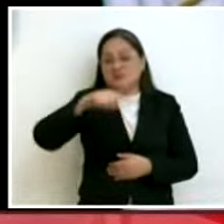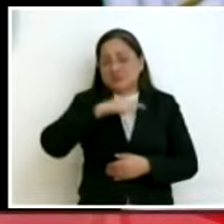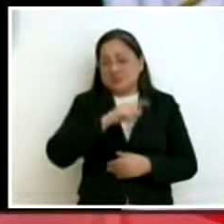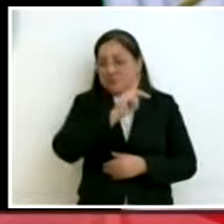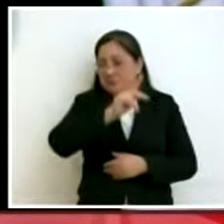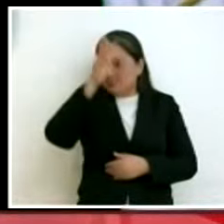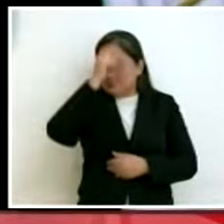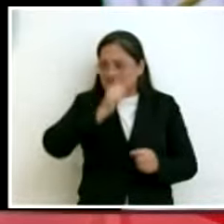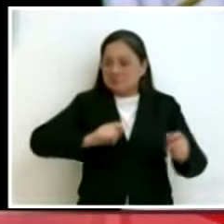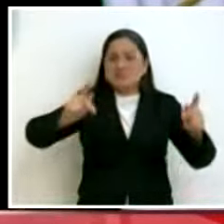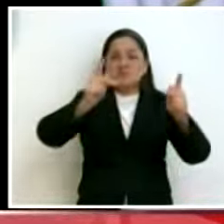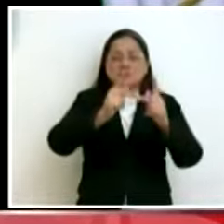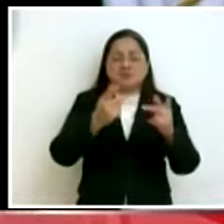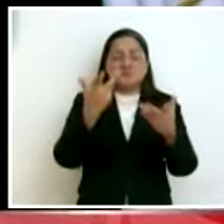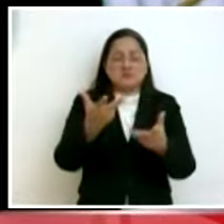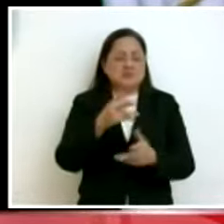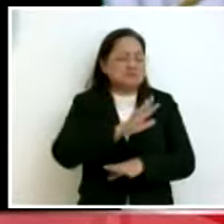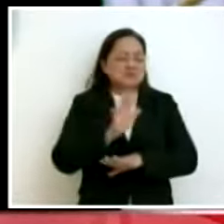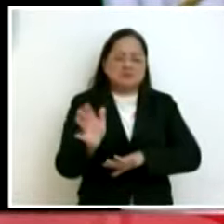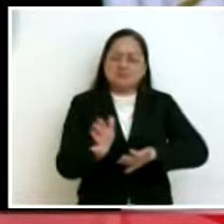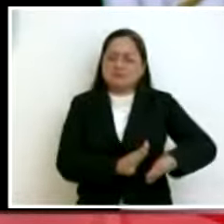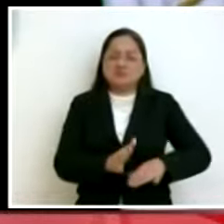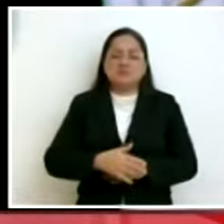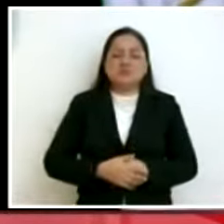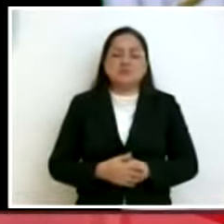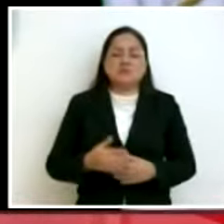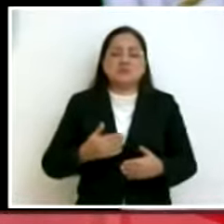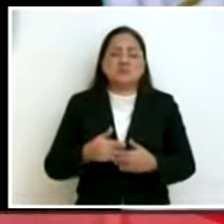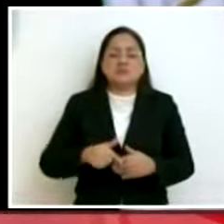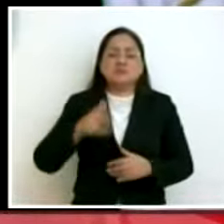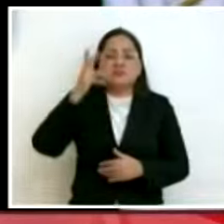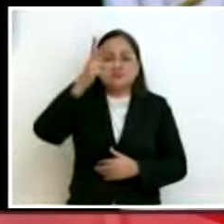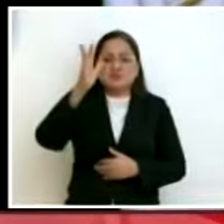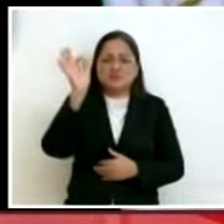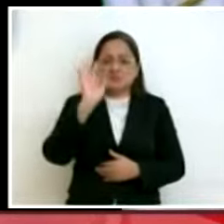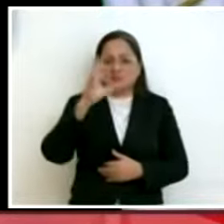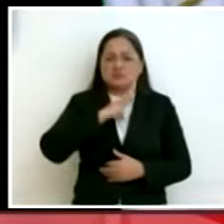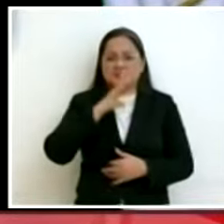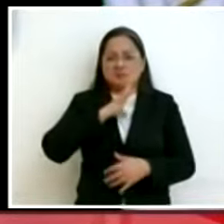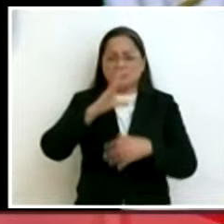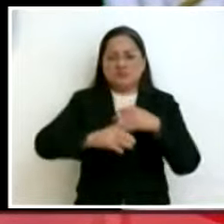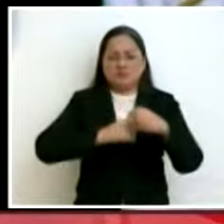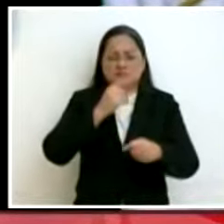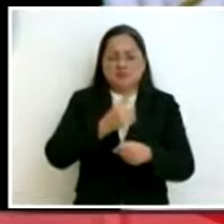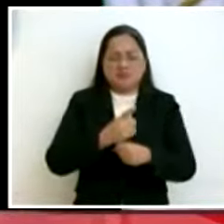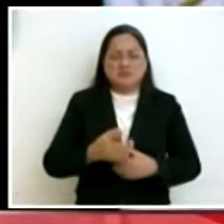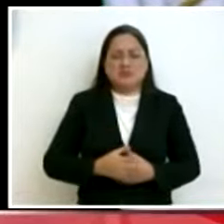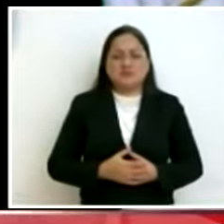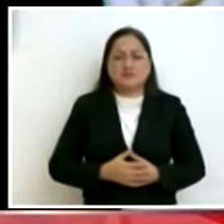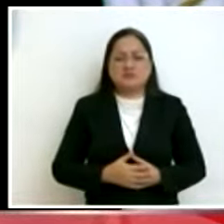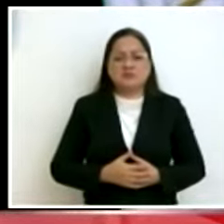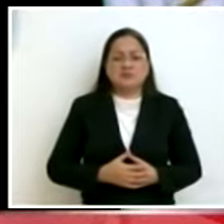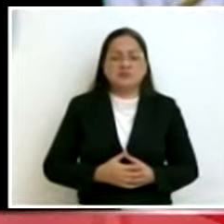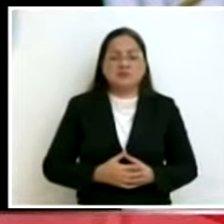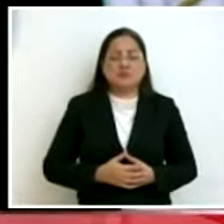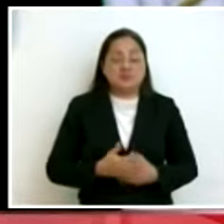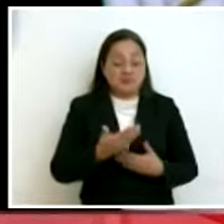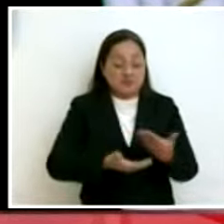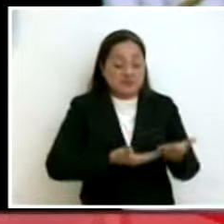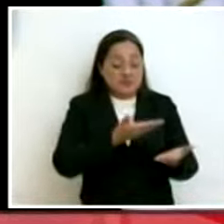todos de acuerdo pero vamos a tener la oportunidad esta como todas las grandes